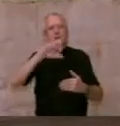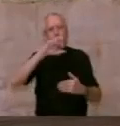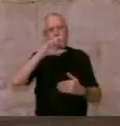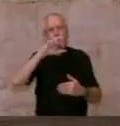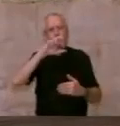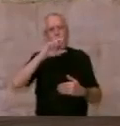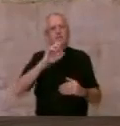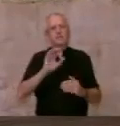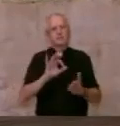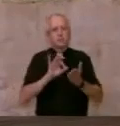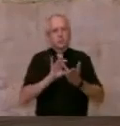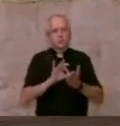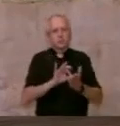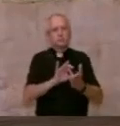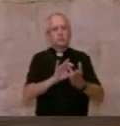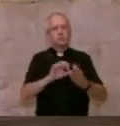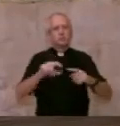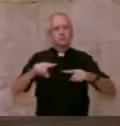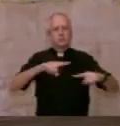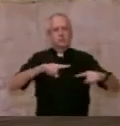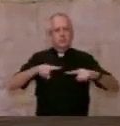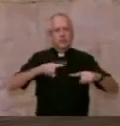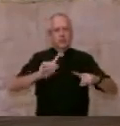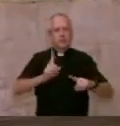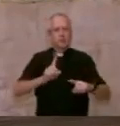más el servir que el dominar.